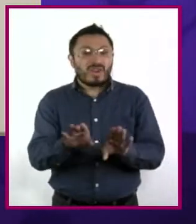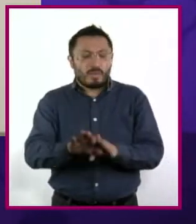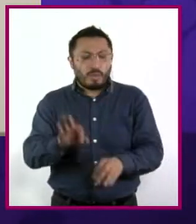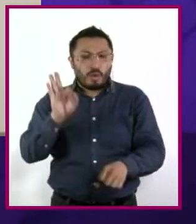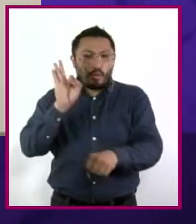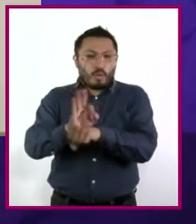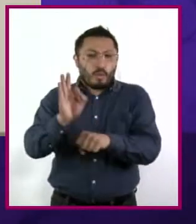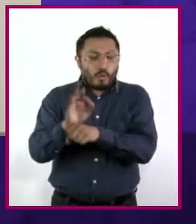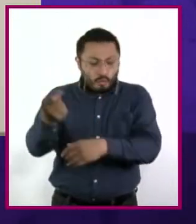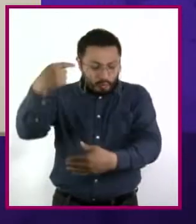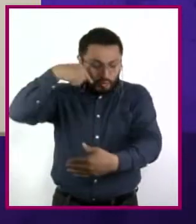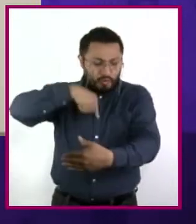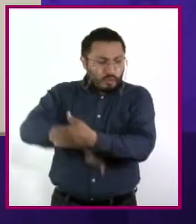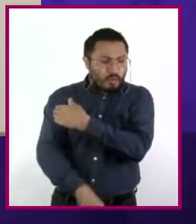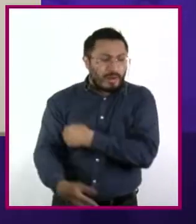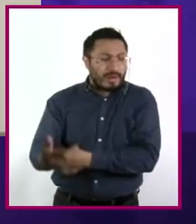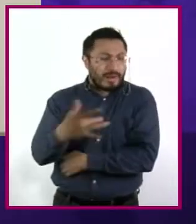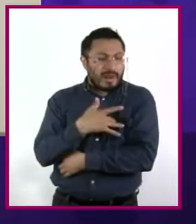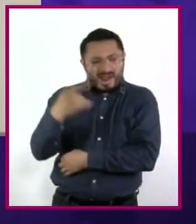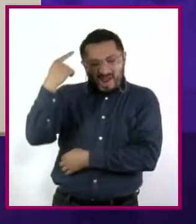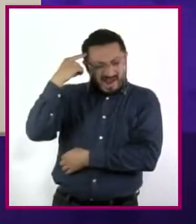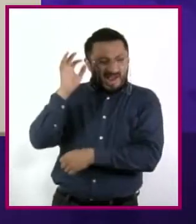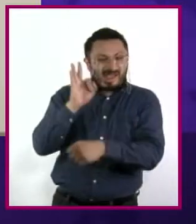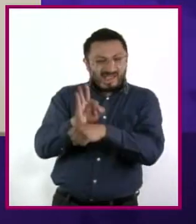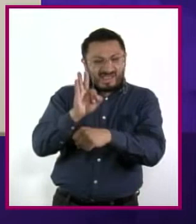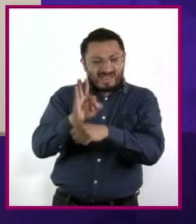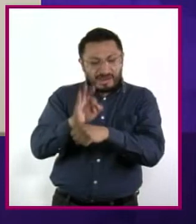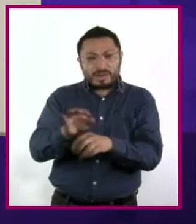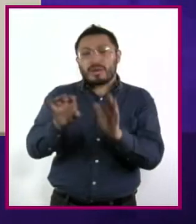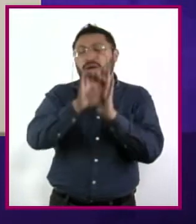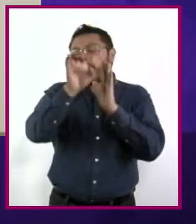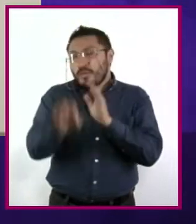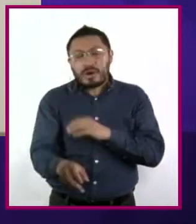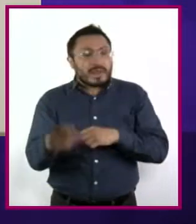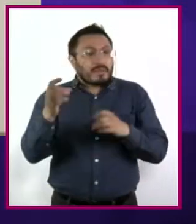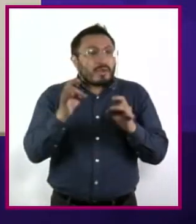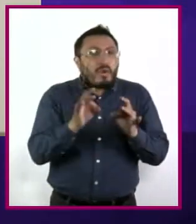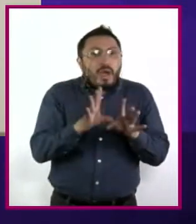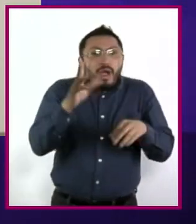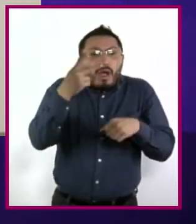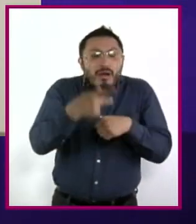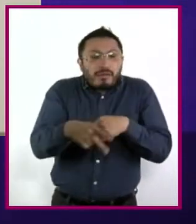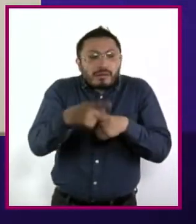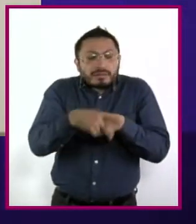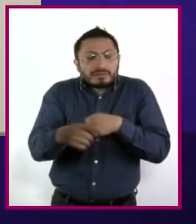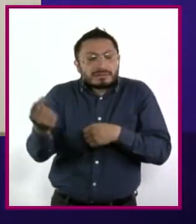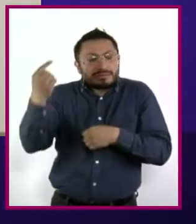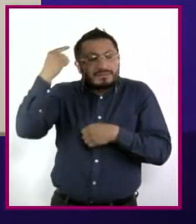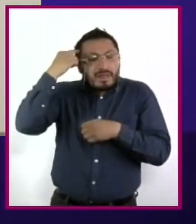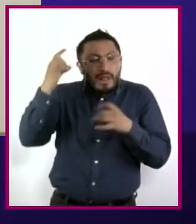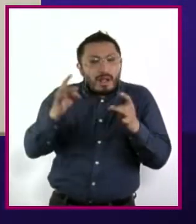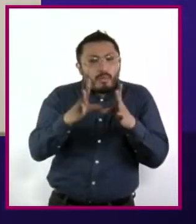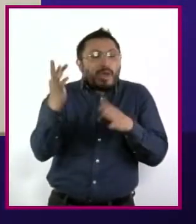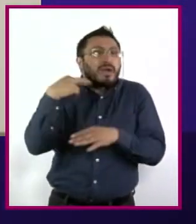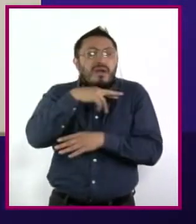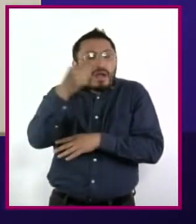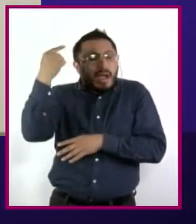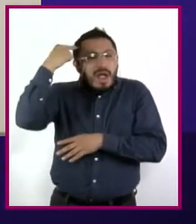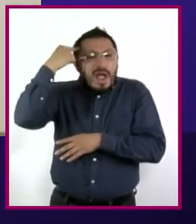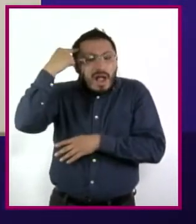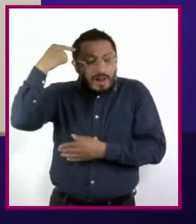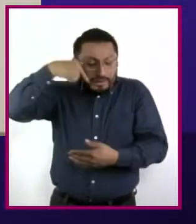defensa. Es decir, cuando hay una situación de riesgo, en automático, en nuestra mente, en nuestro cuerpo